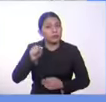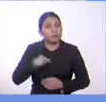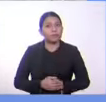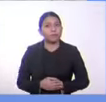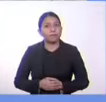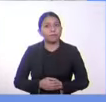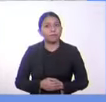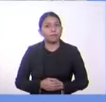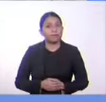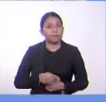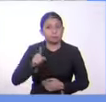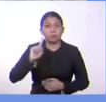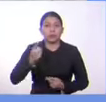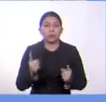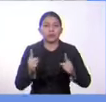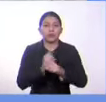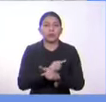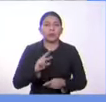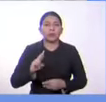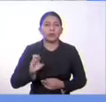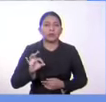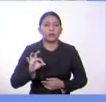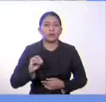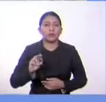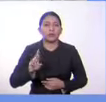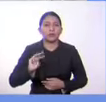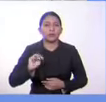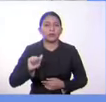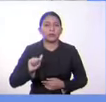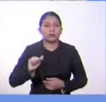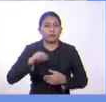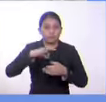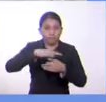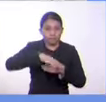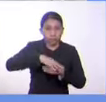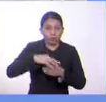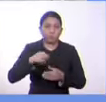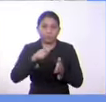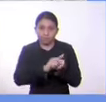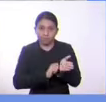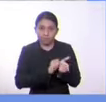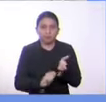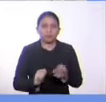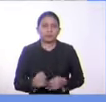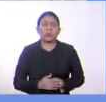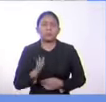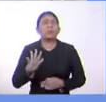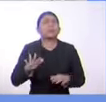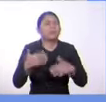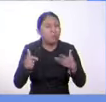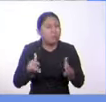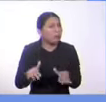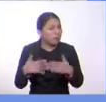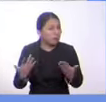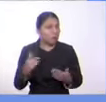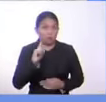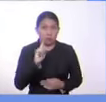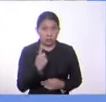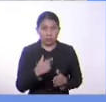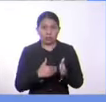reforma electoral. ¿Qué hay en reforma electoral? Bueno, en primer lugar, el paso